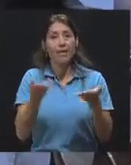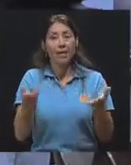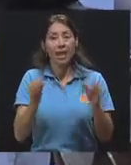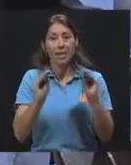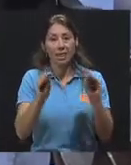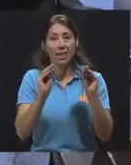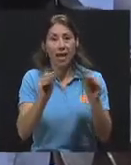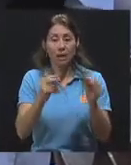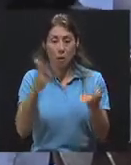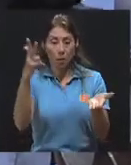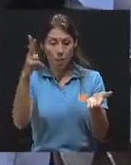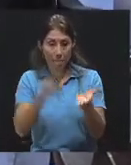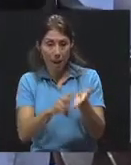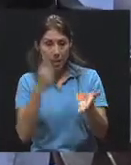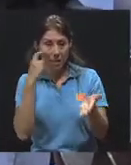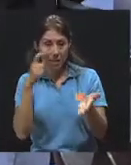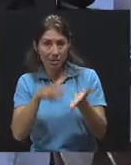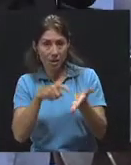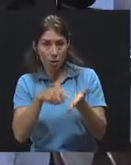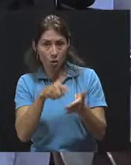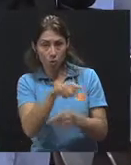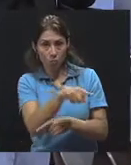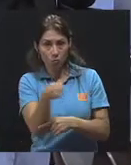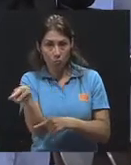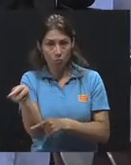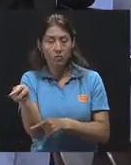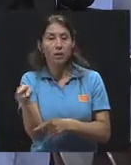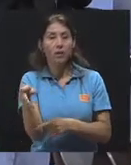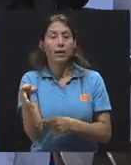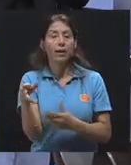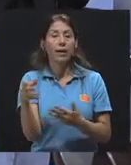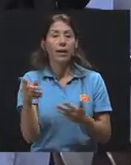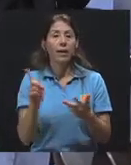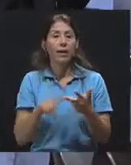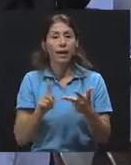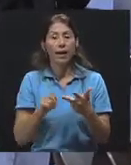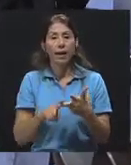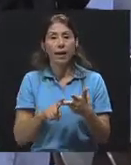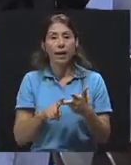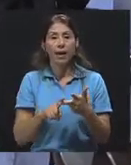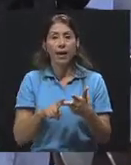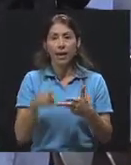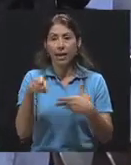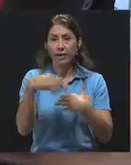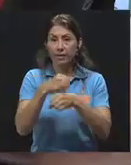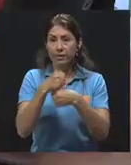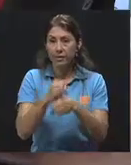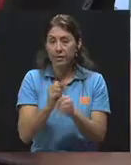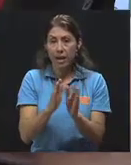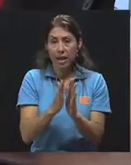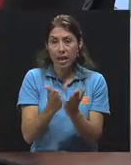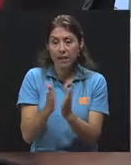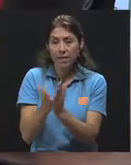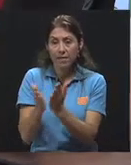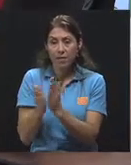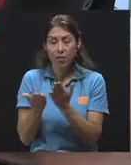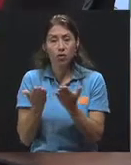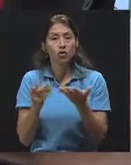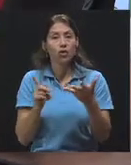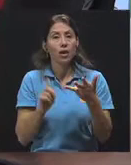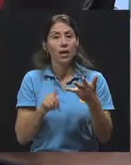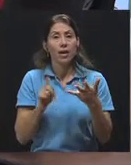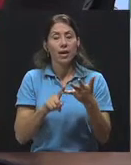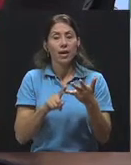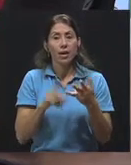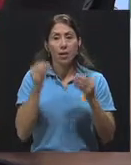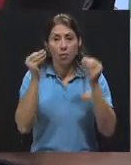la industria, que fue y vino para que fuera validado por los estudios. La confección en libros interactivos